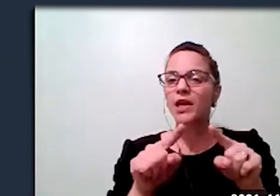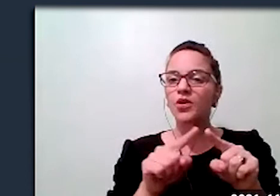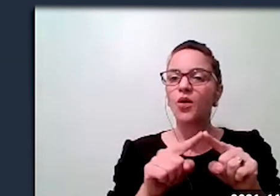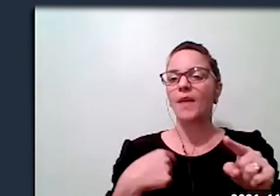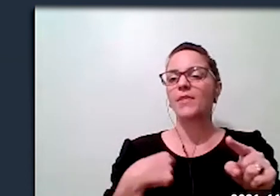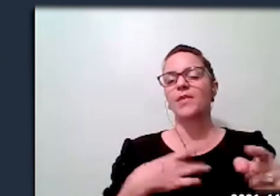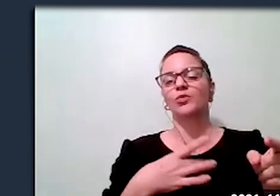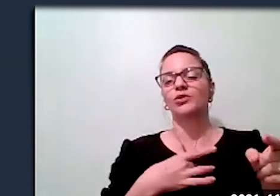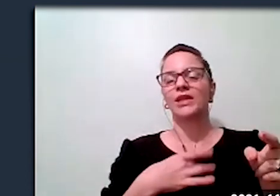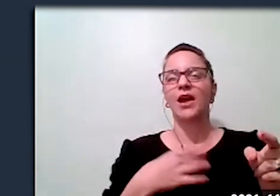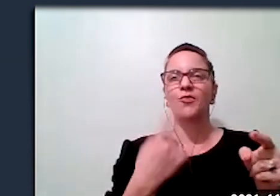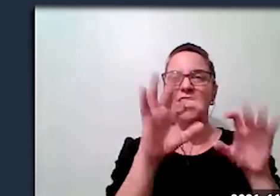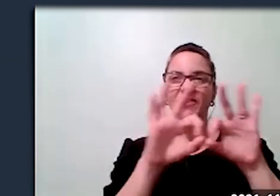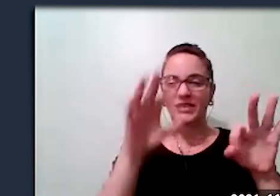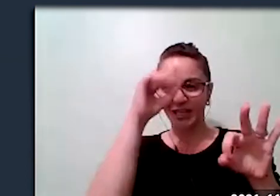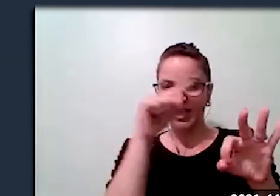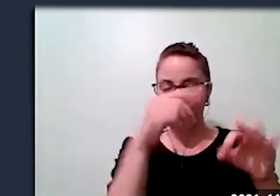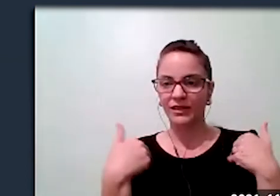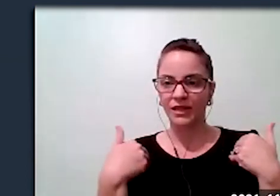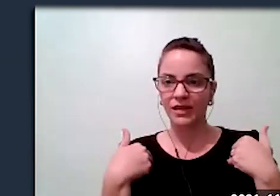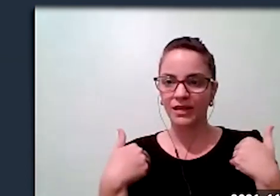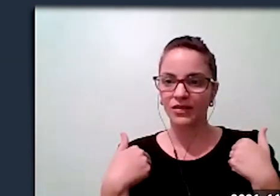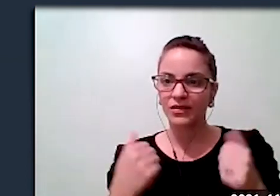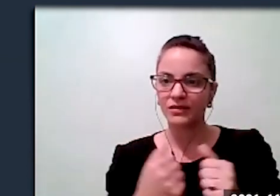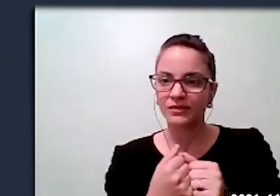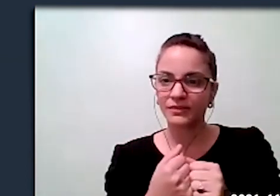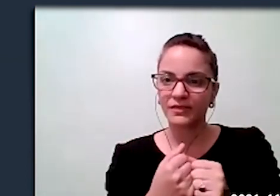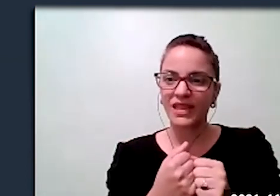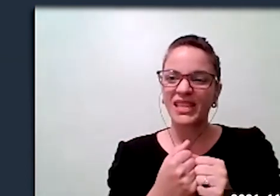gusta mucho: en torno al tejemeneje de las metrópolis,